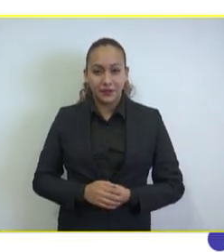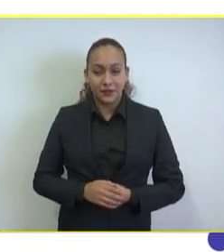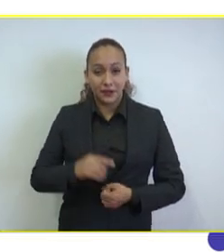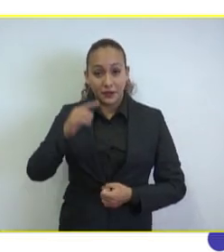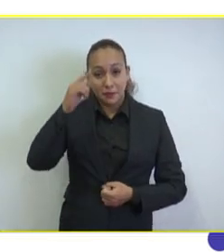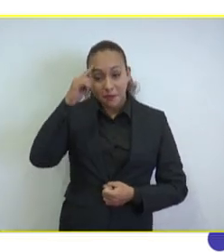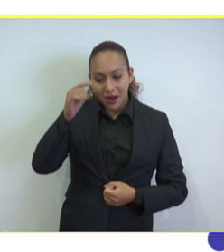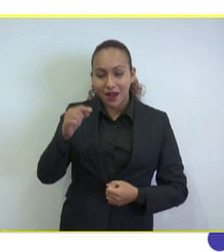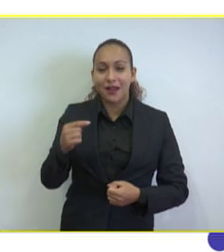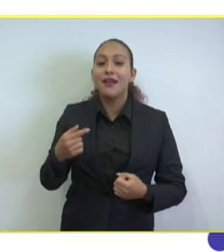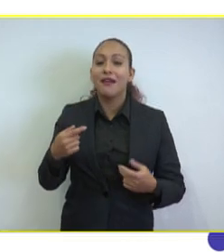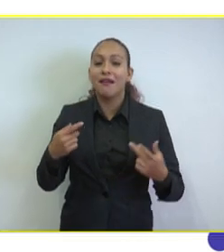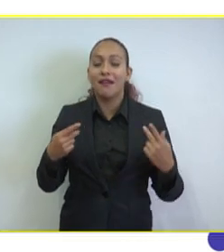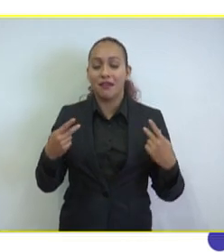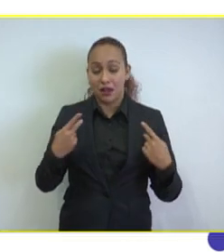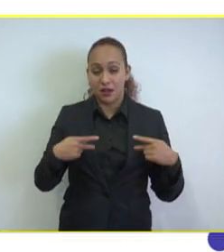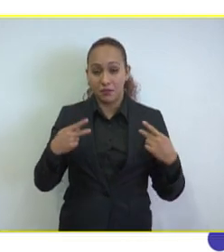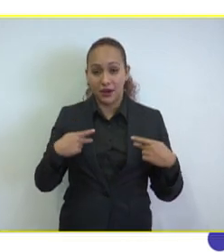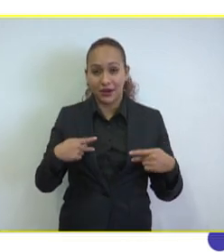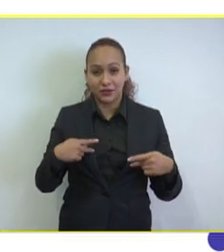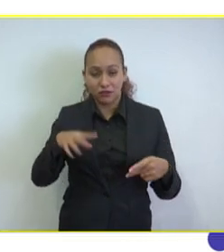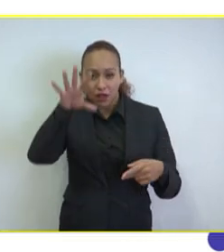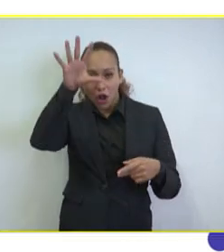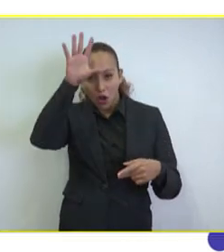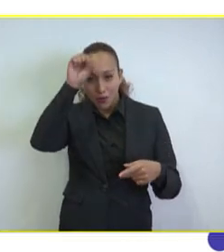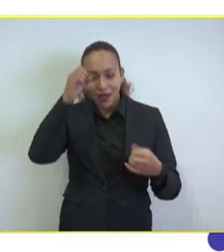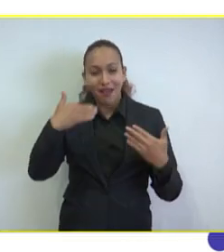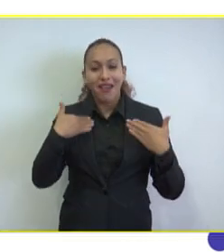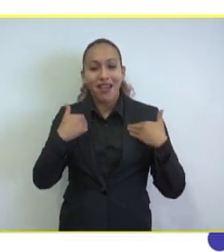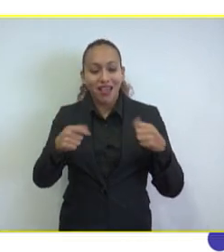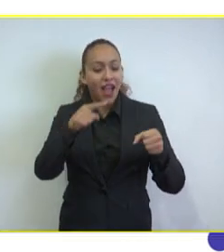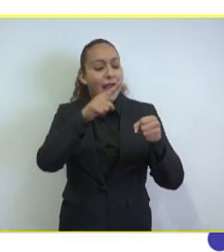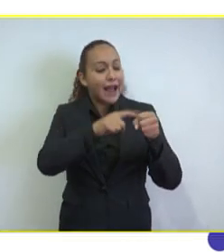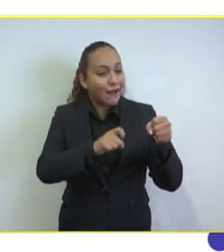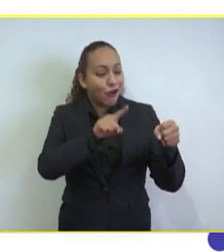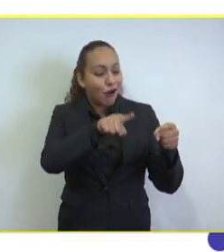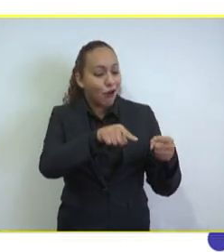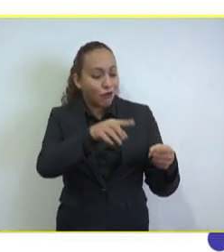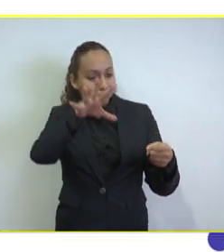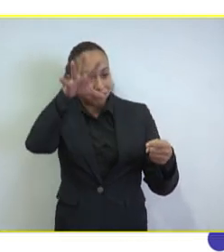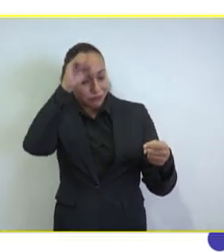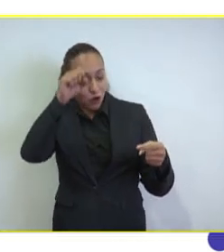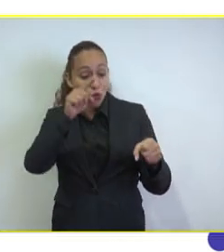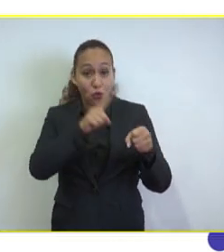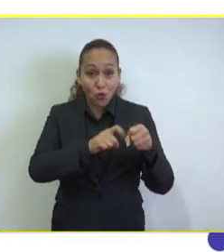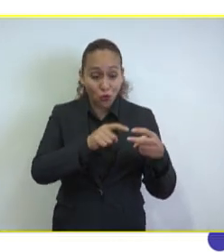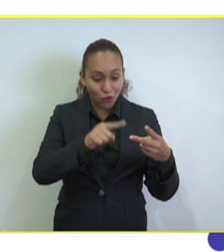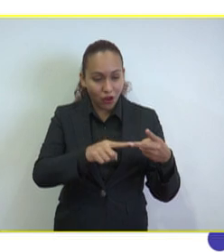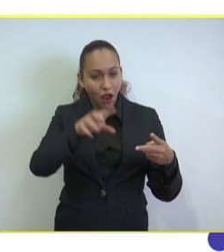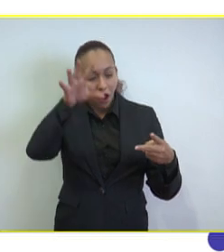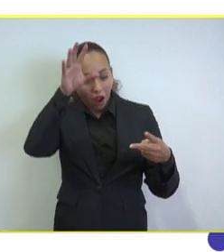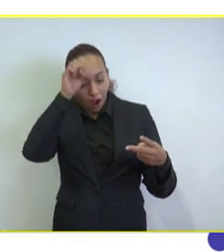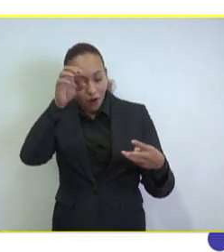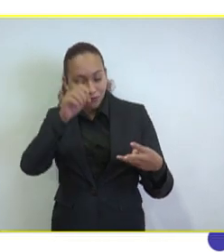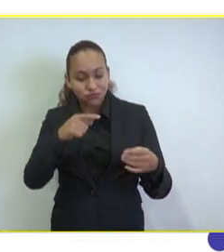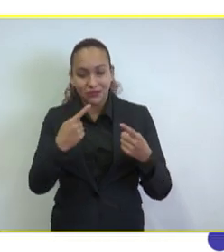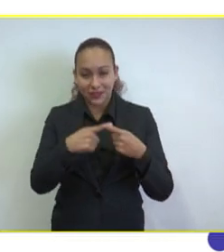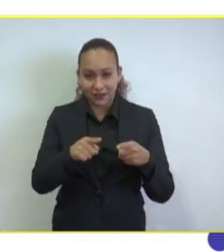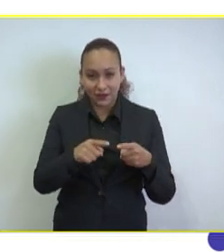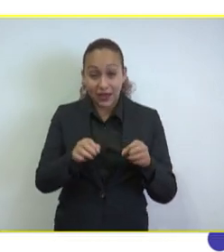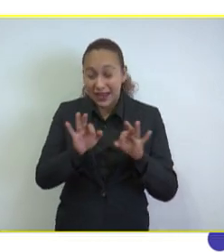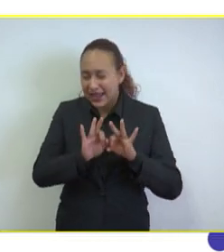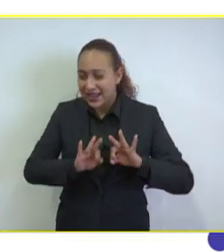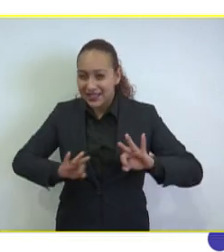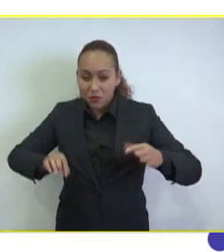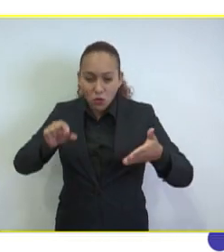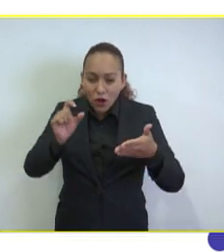comunicar los conceptos de manera óptima. Esto porque al ser nuestros usuarios muy visuales, era importante que cada detalle, desde los